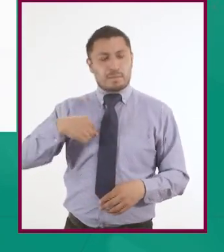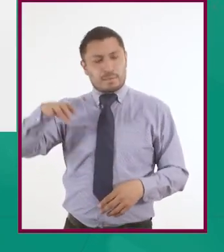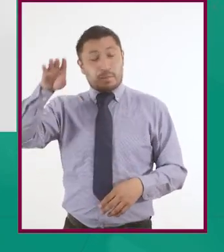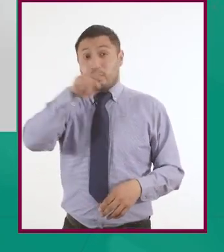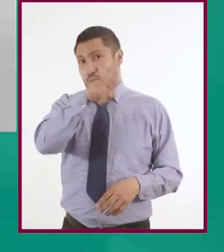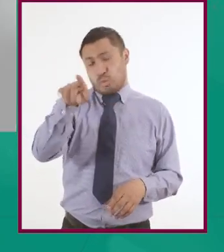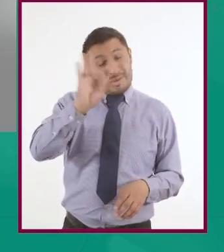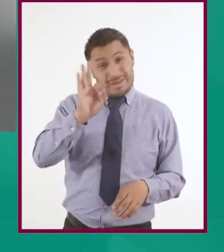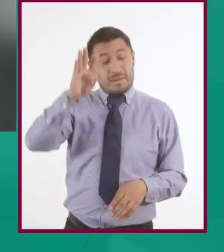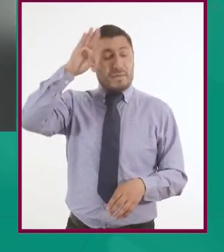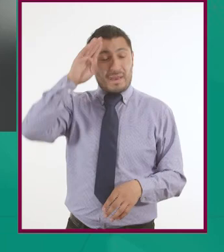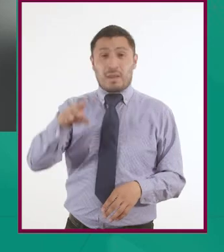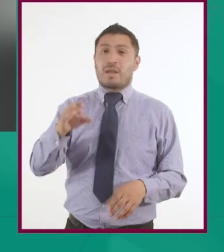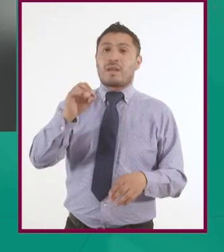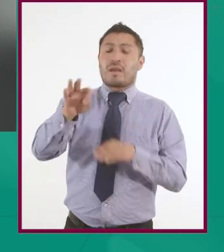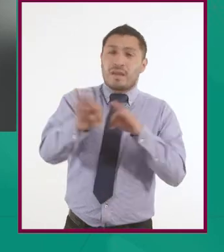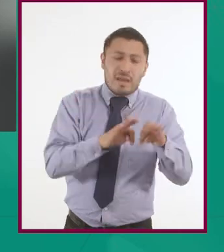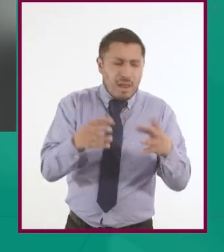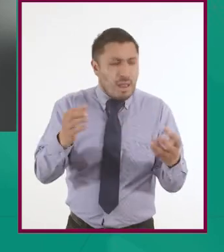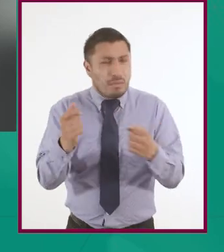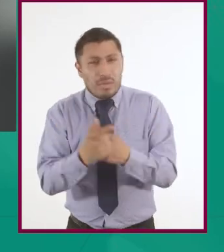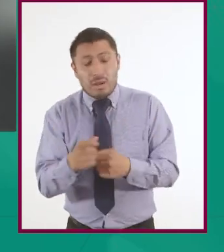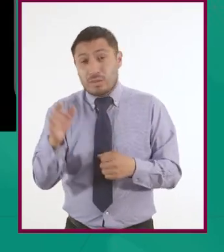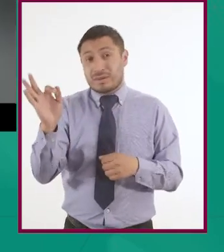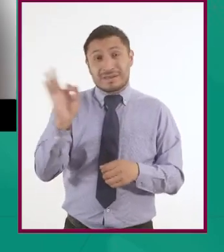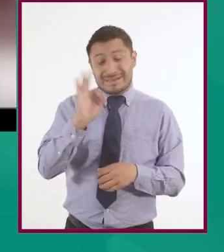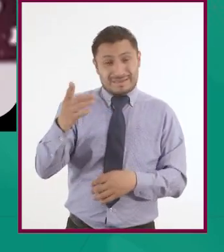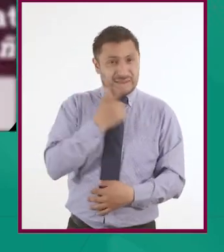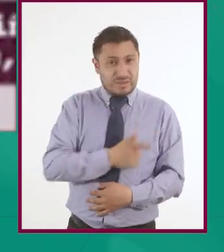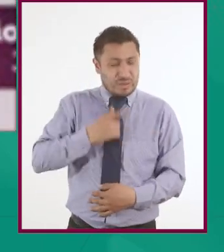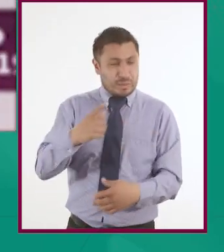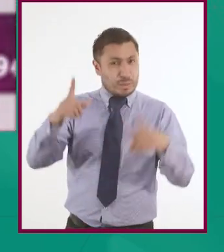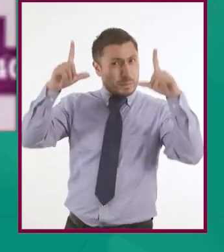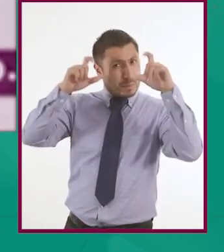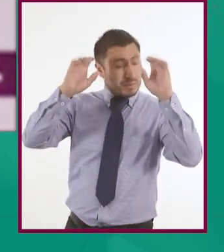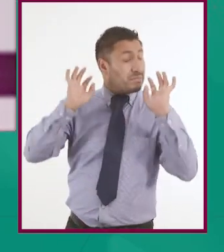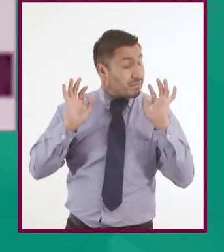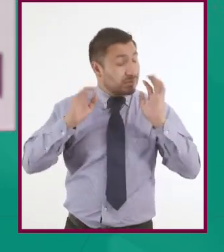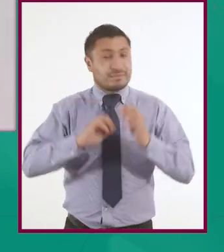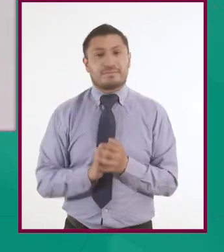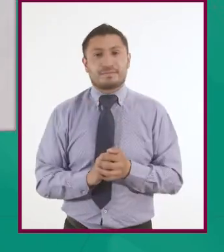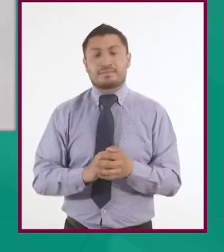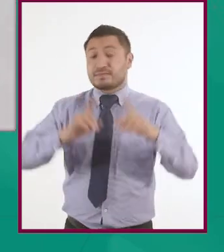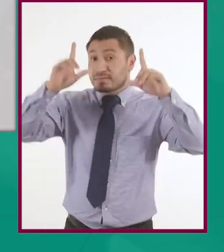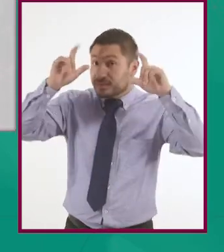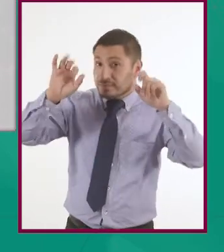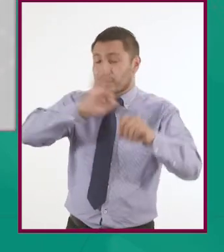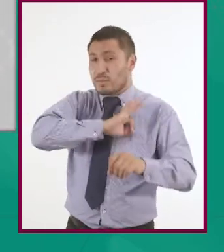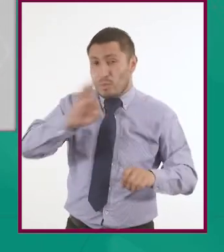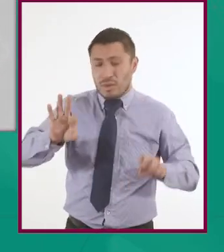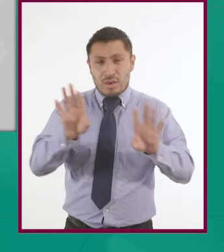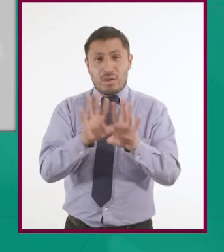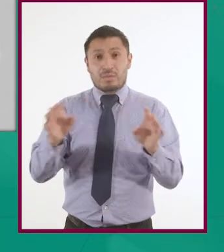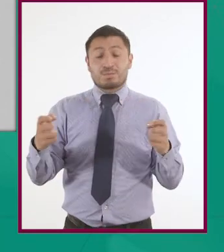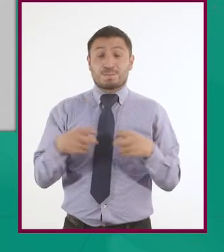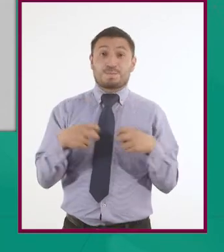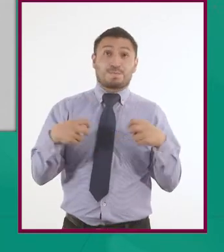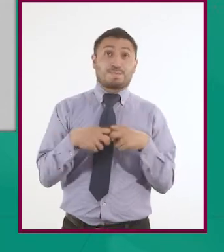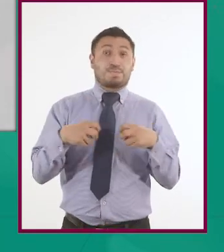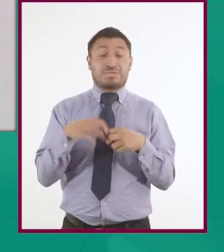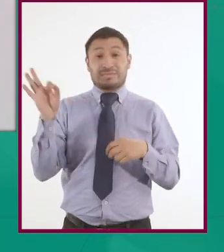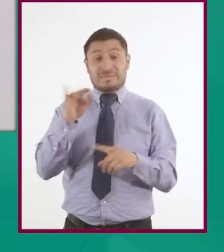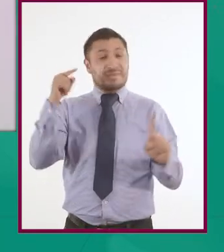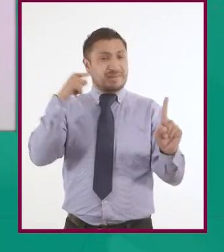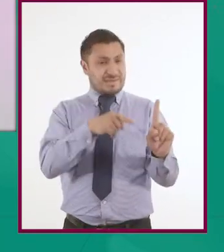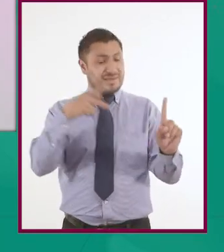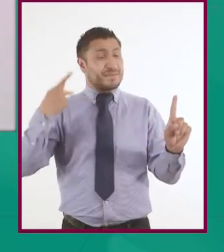obrero y si se siente cómodo al estar frente a la cámara. El retrato se puede volver una situación de tensión si la